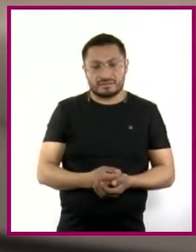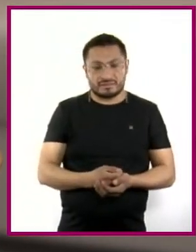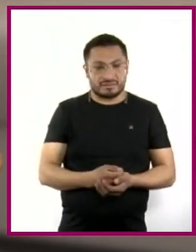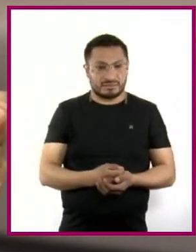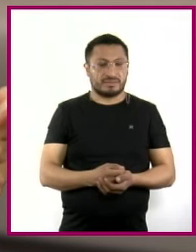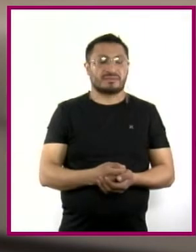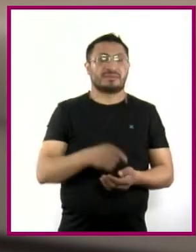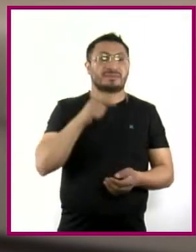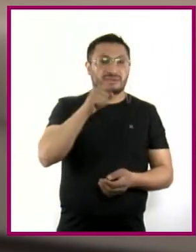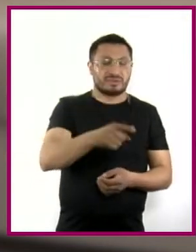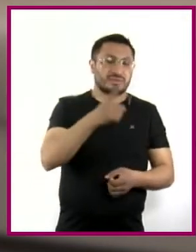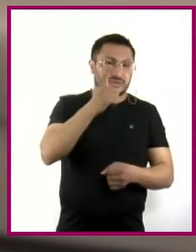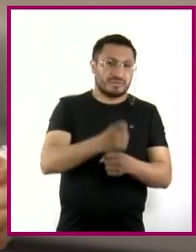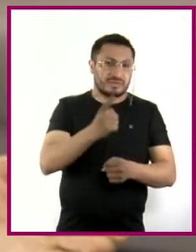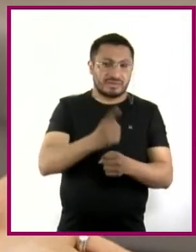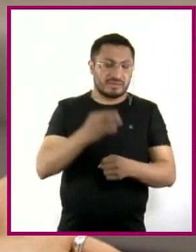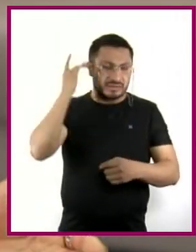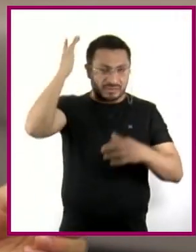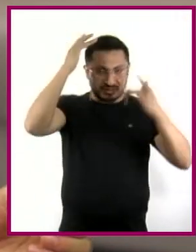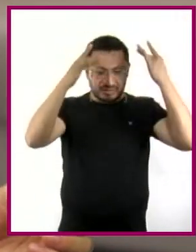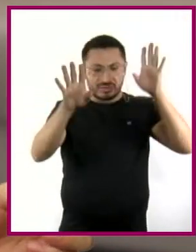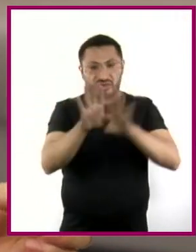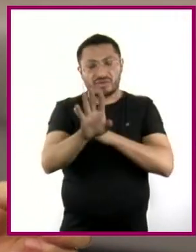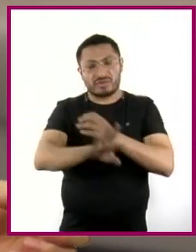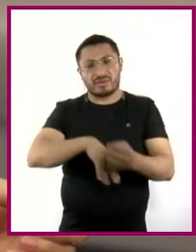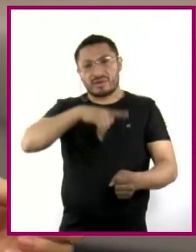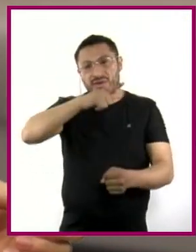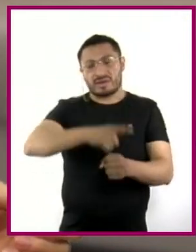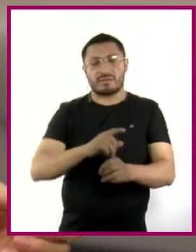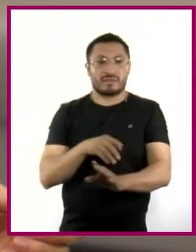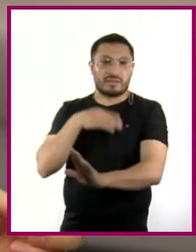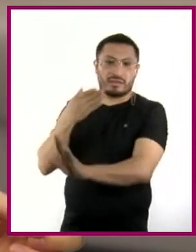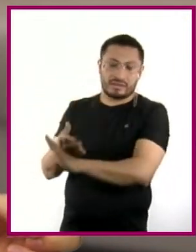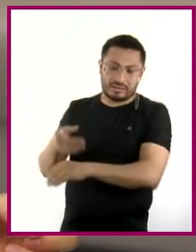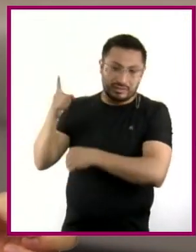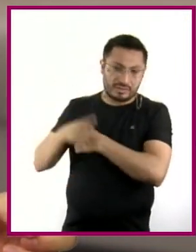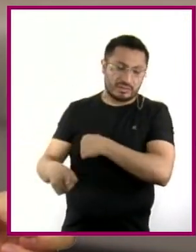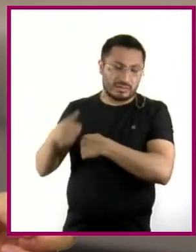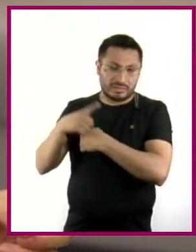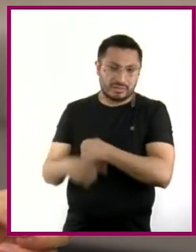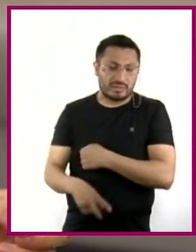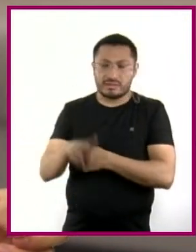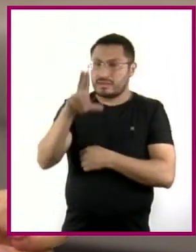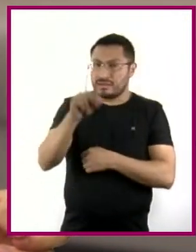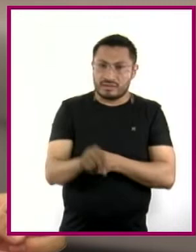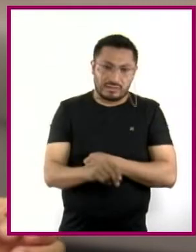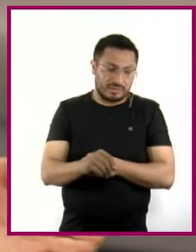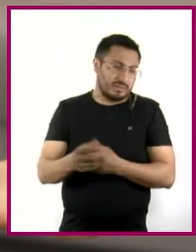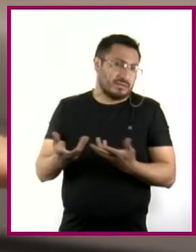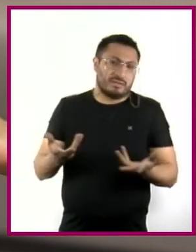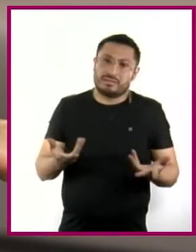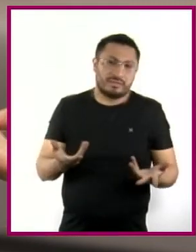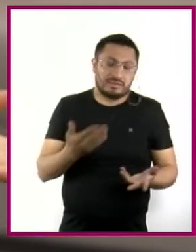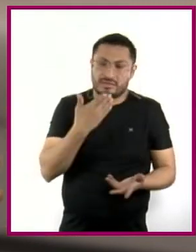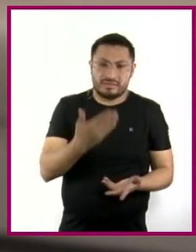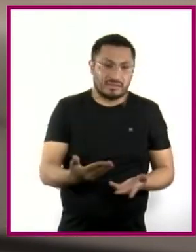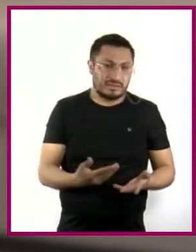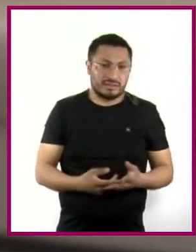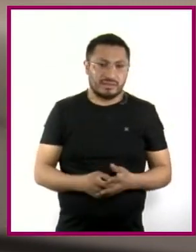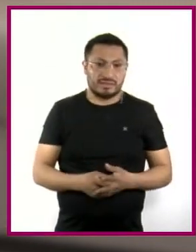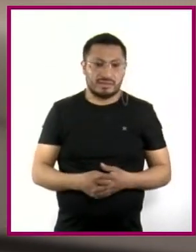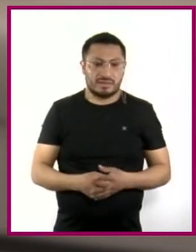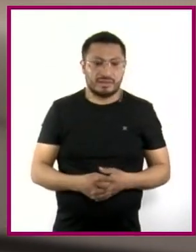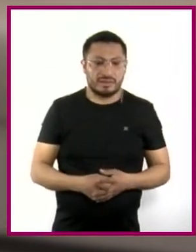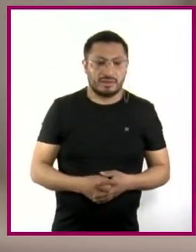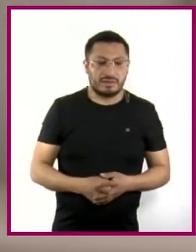antes la reflexión que el instinto animal sea capaz de hacerle daño a otra persona si ese daño no es al mismo tiempo lo mejor sea